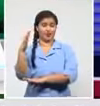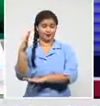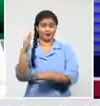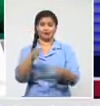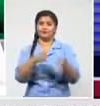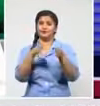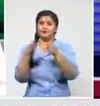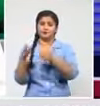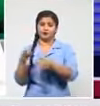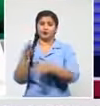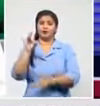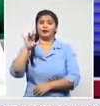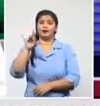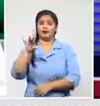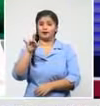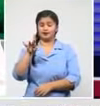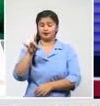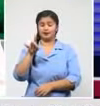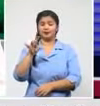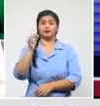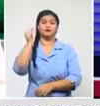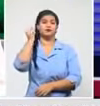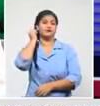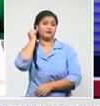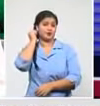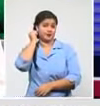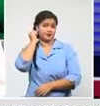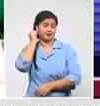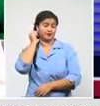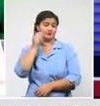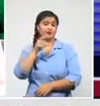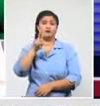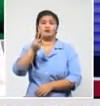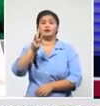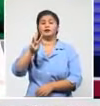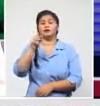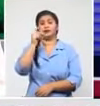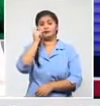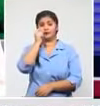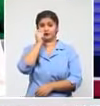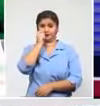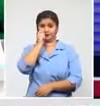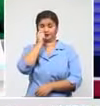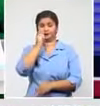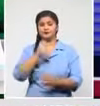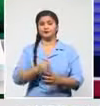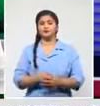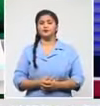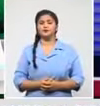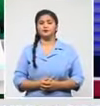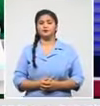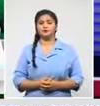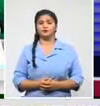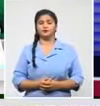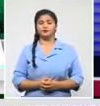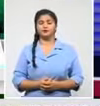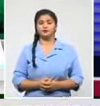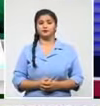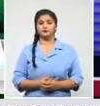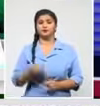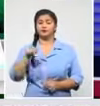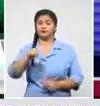15 del sexo femenino y 23 del sexo masculino. O sea, sigue habiendo un